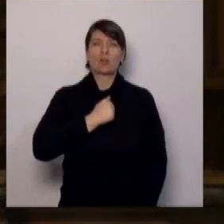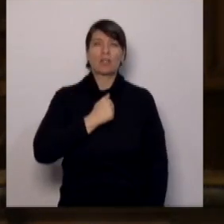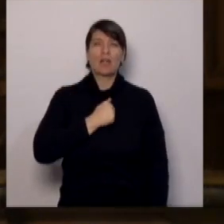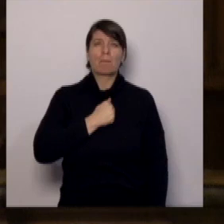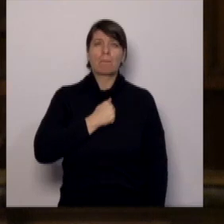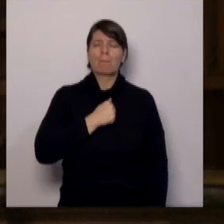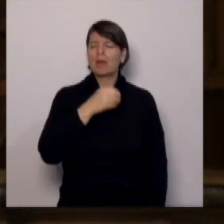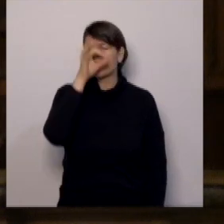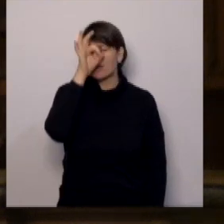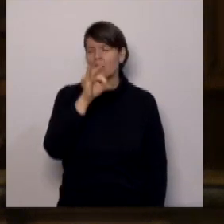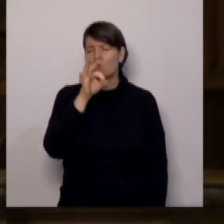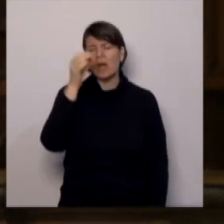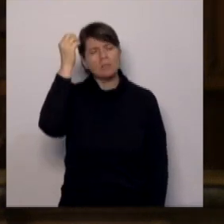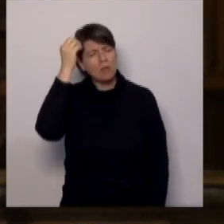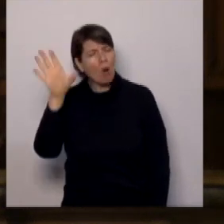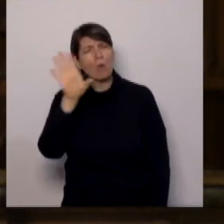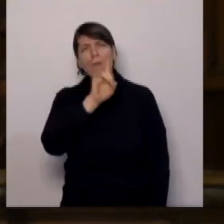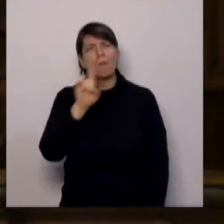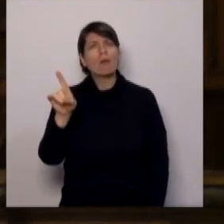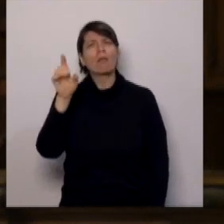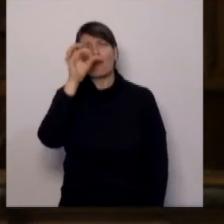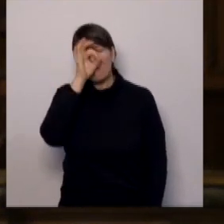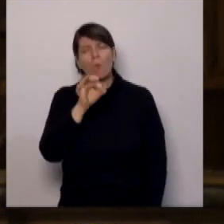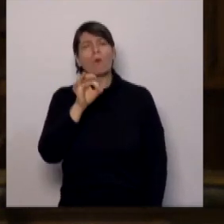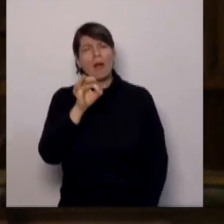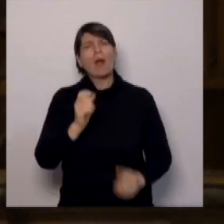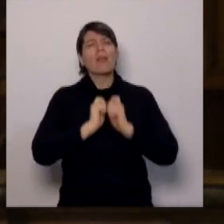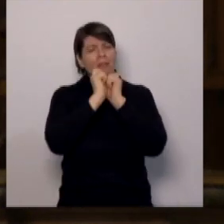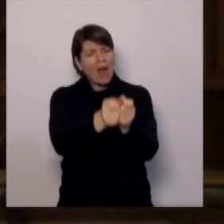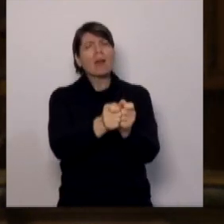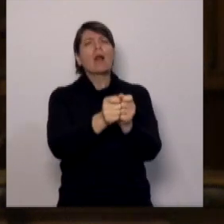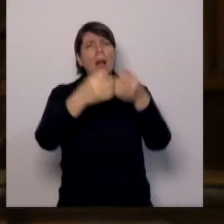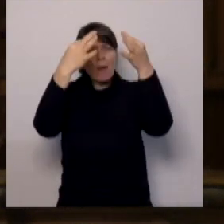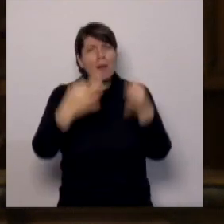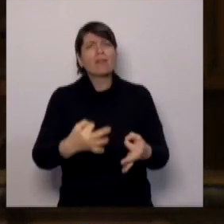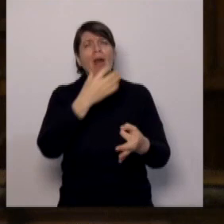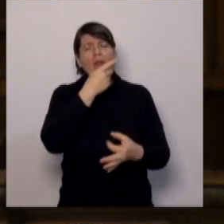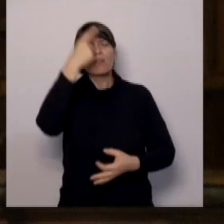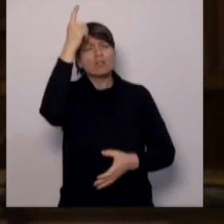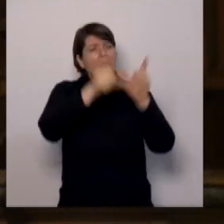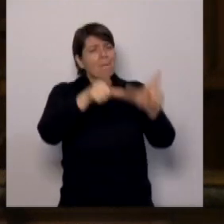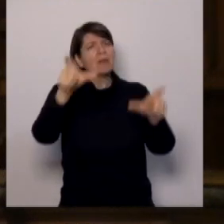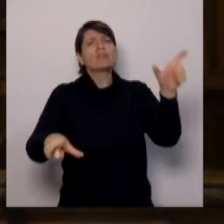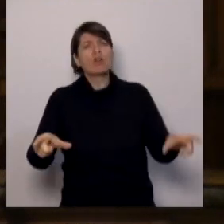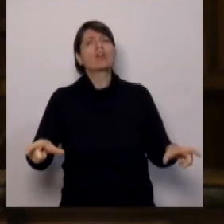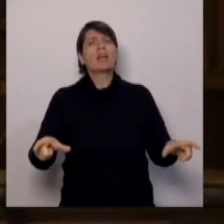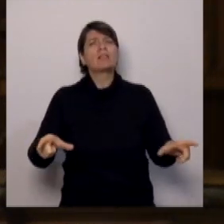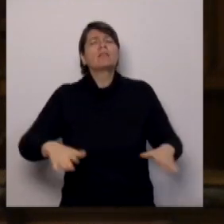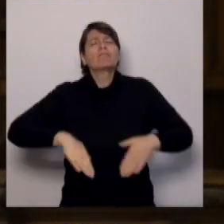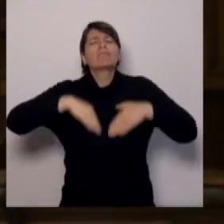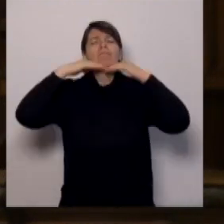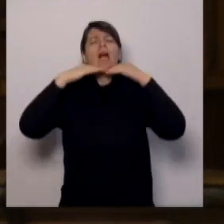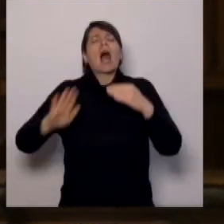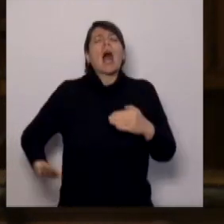Iglesia Católica, para que nunca olvide de cumplir con el deber de entregar la verdad de Dios a la humanidad y